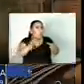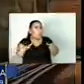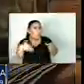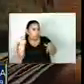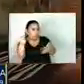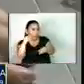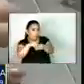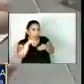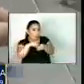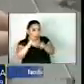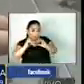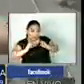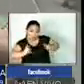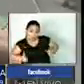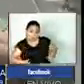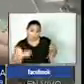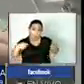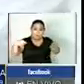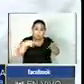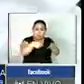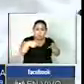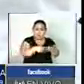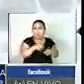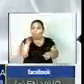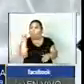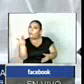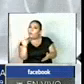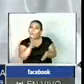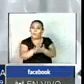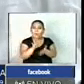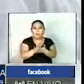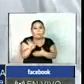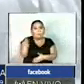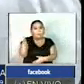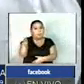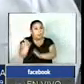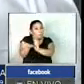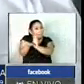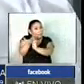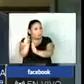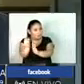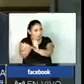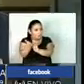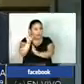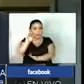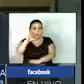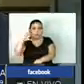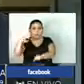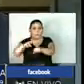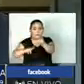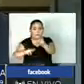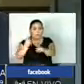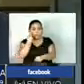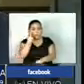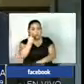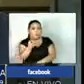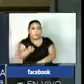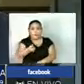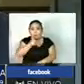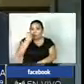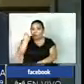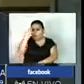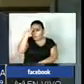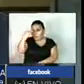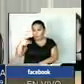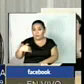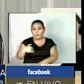por parte del gobierno de la república un monto equivalente un poco más a los 300 dólares aquí vemos lo que dice la ministra